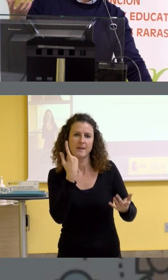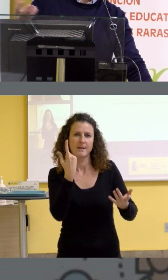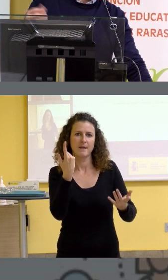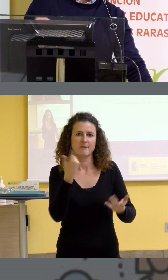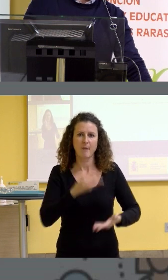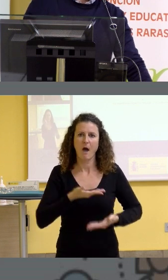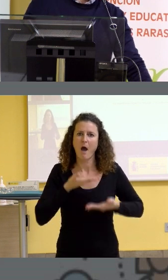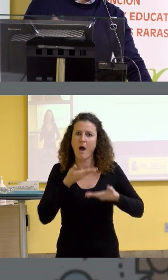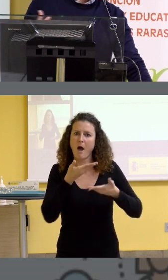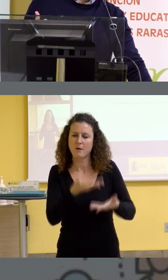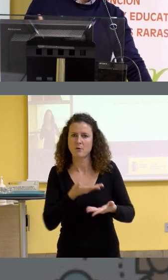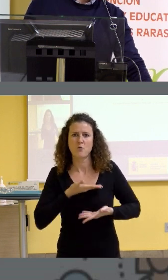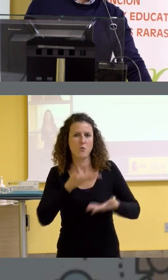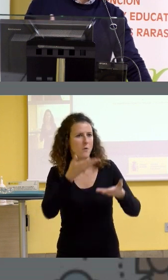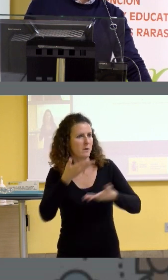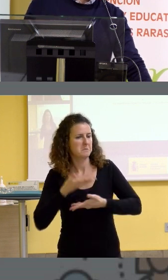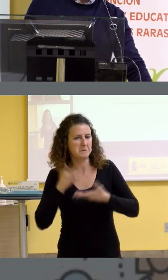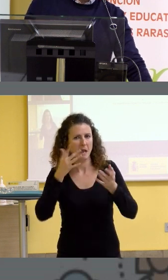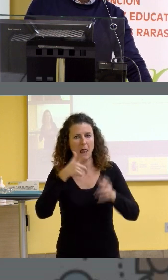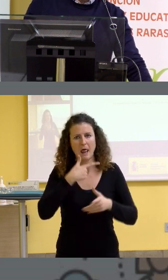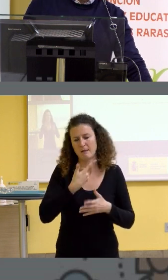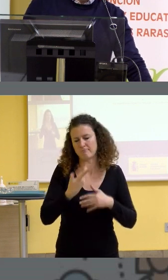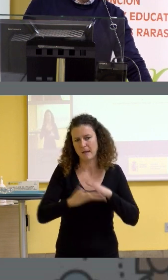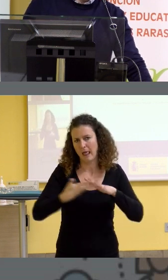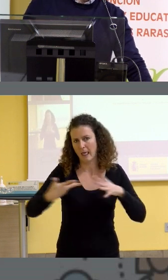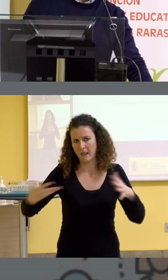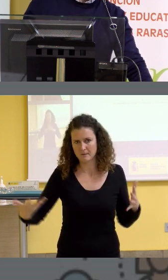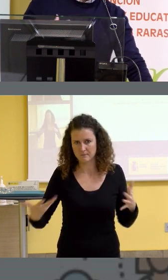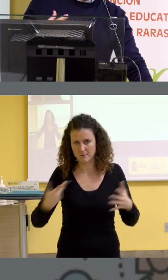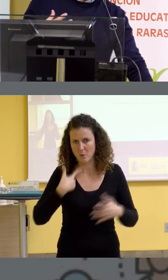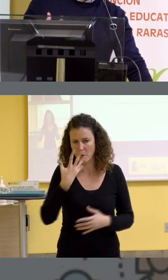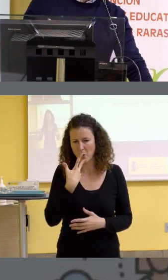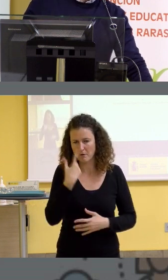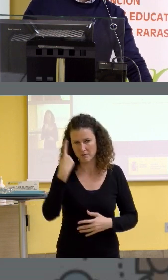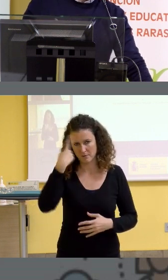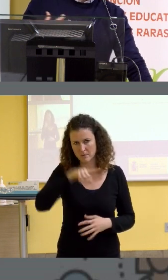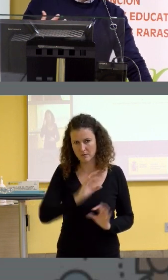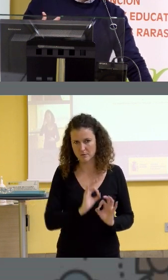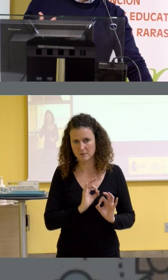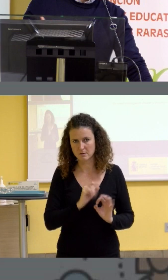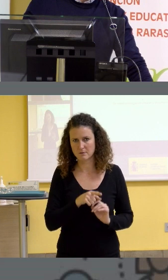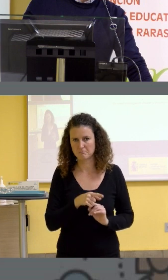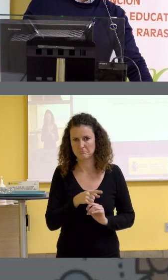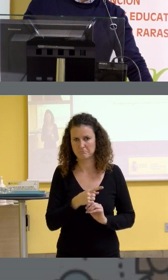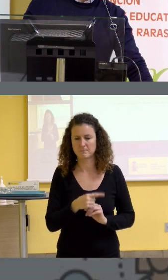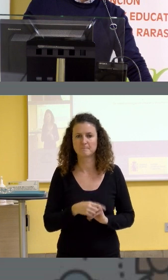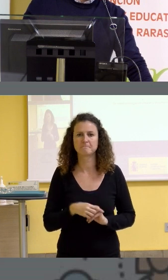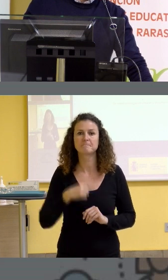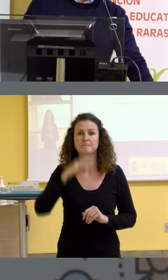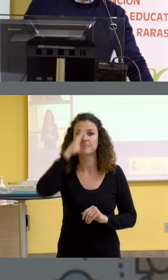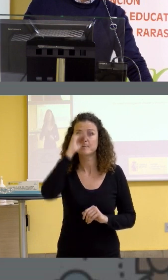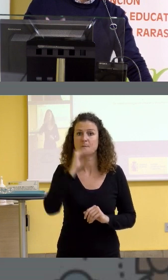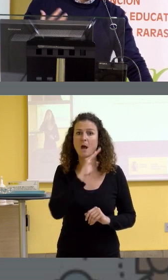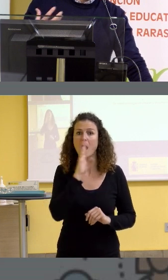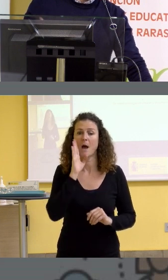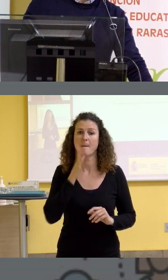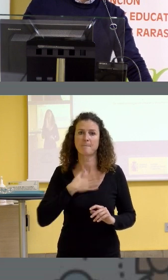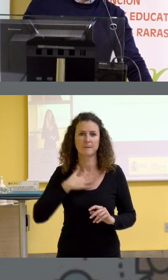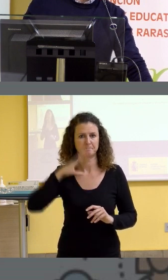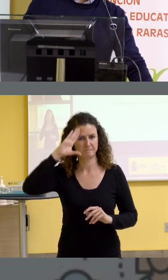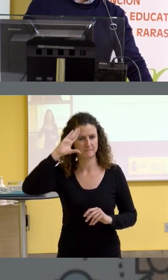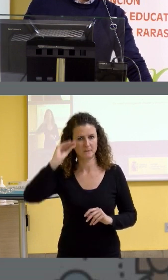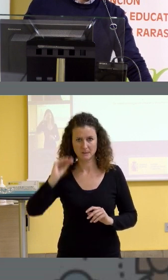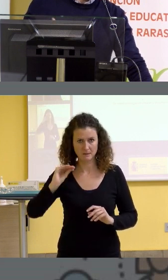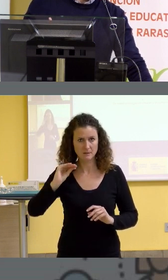y lo que es la realidad. La conozco perfectamente. Y sí, Mis padres, que son posiblemente de las personas más inteligentes